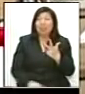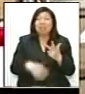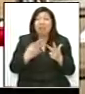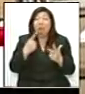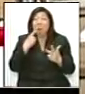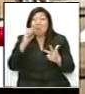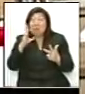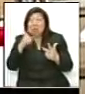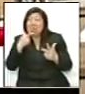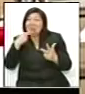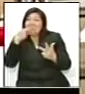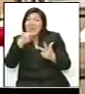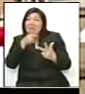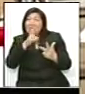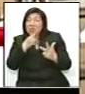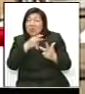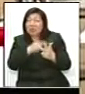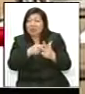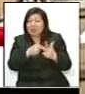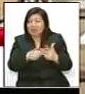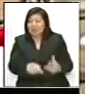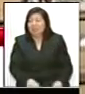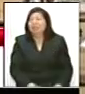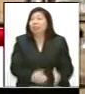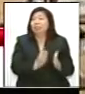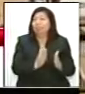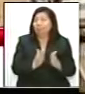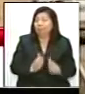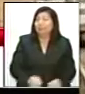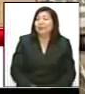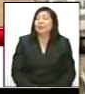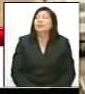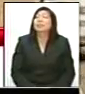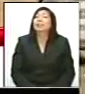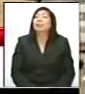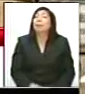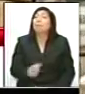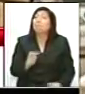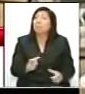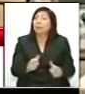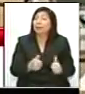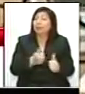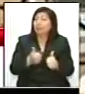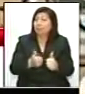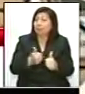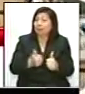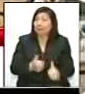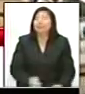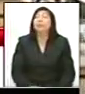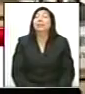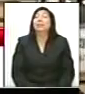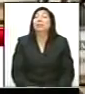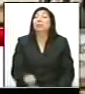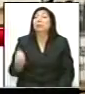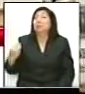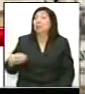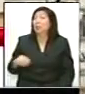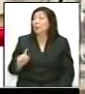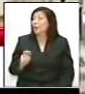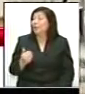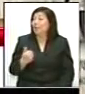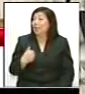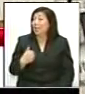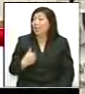amenazados por delincuencia que yo considero organizada, gente que quiere seguir recibiendo dinero que no le